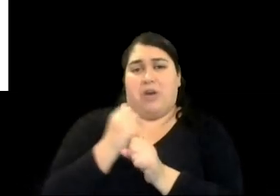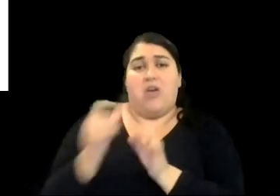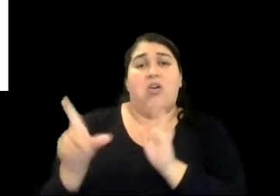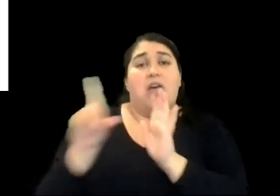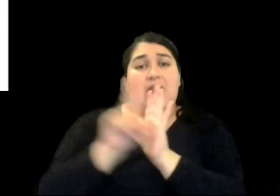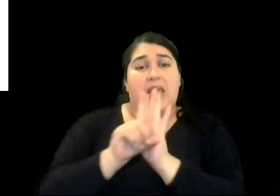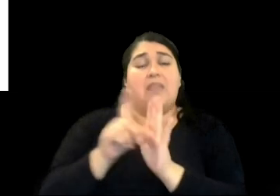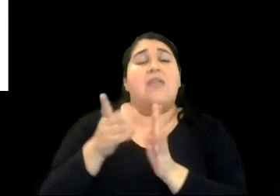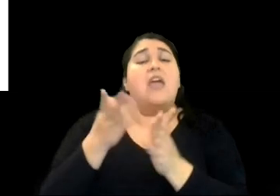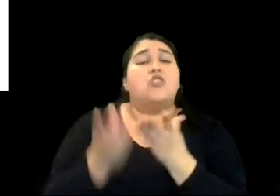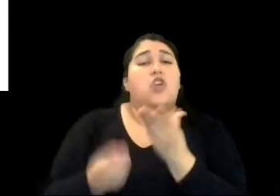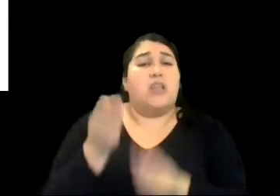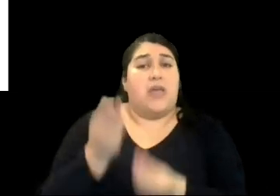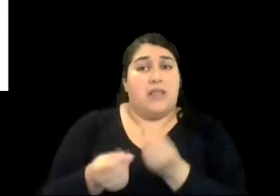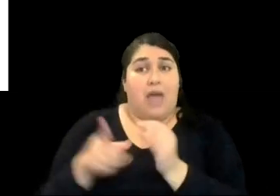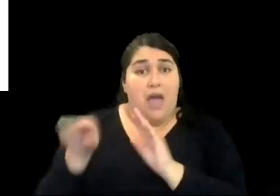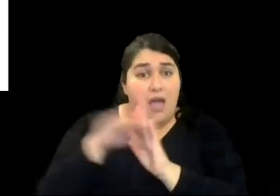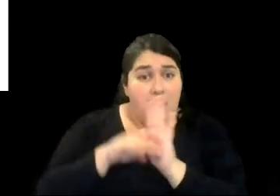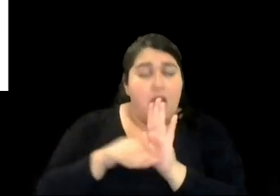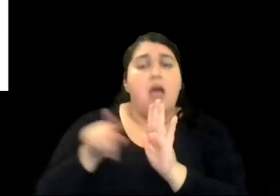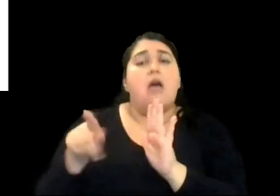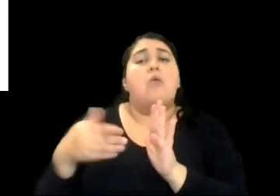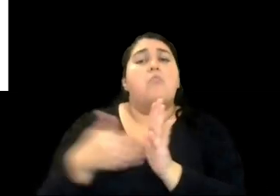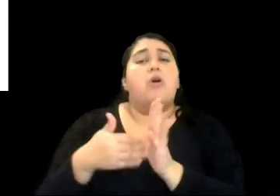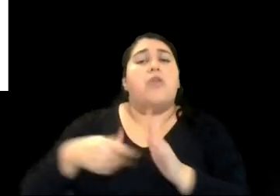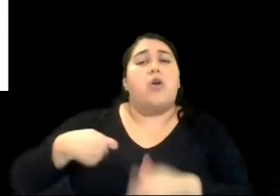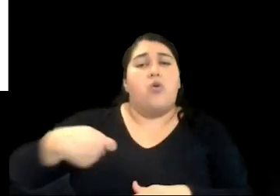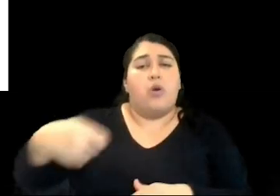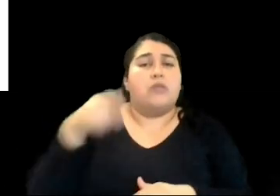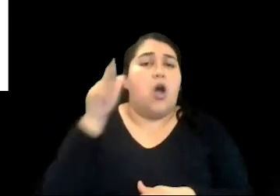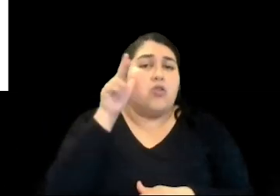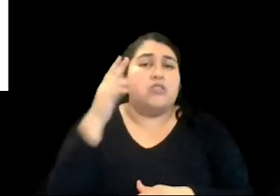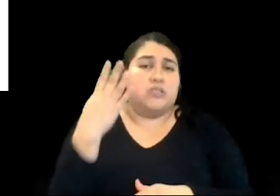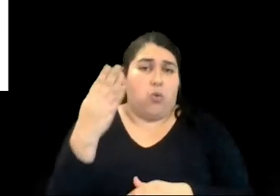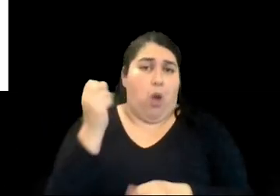Solidaridad, pueden tener una cantidad de cuotas de hasta 84.